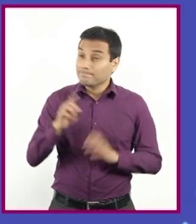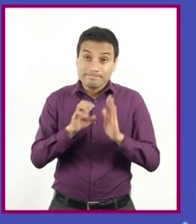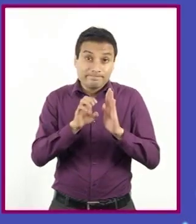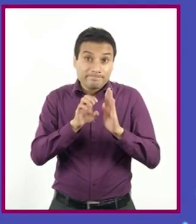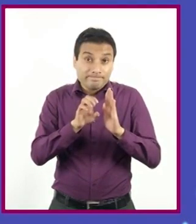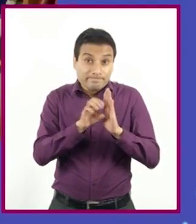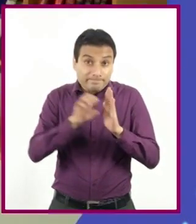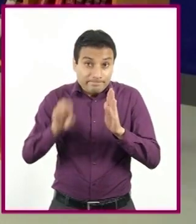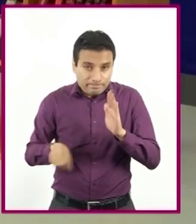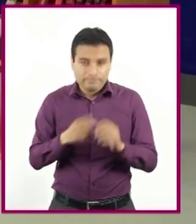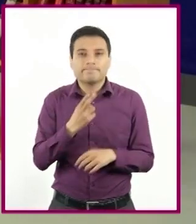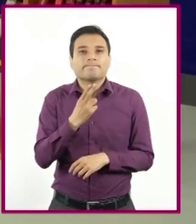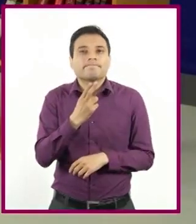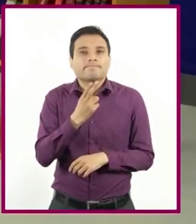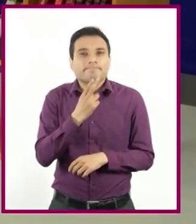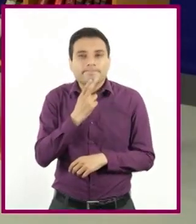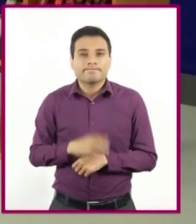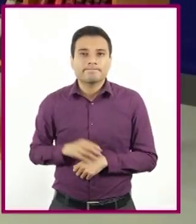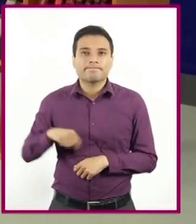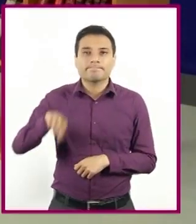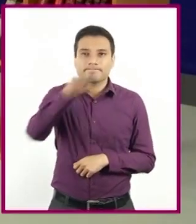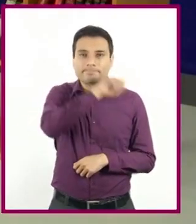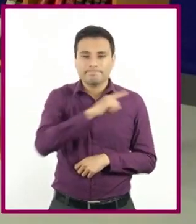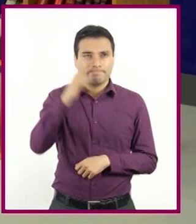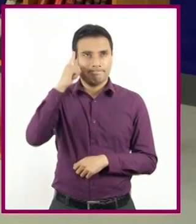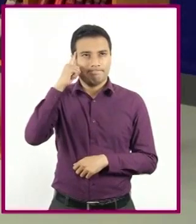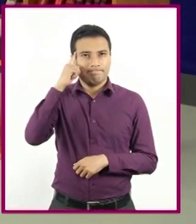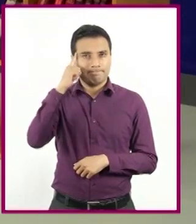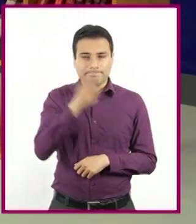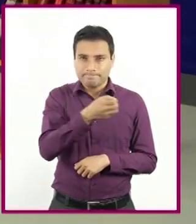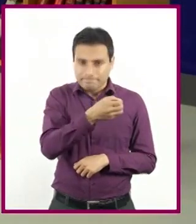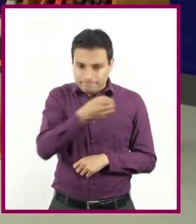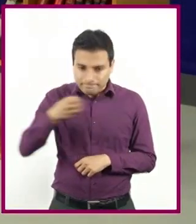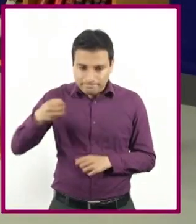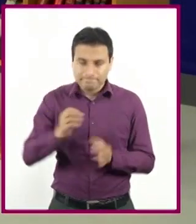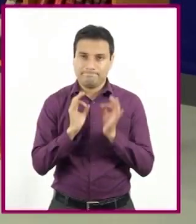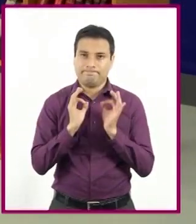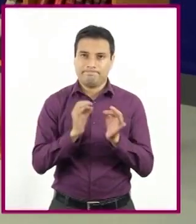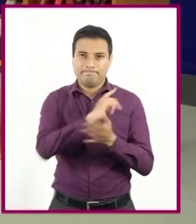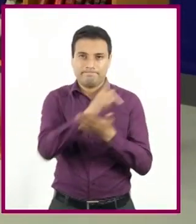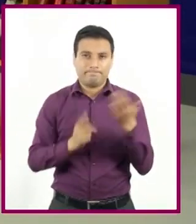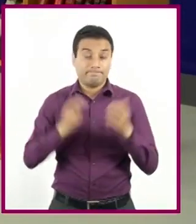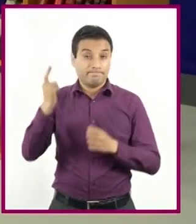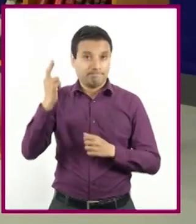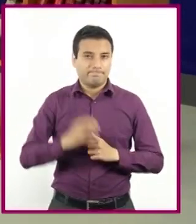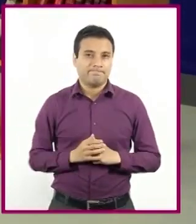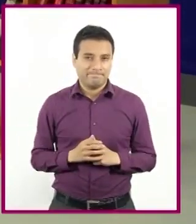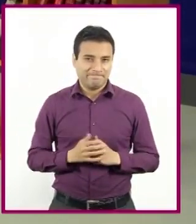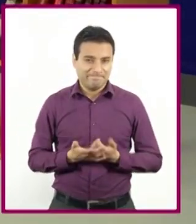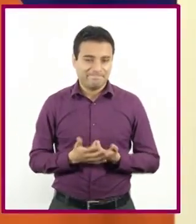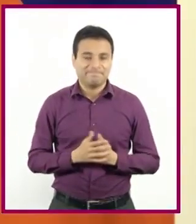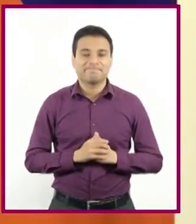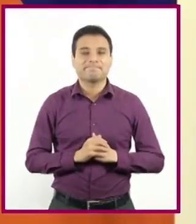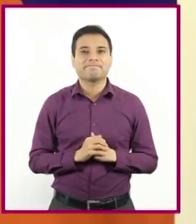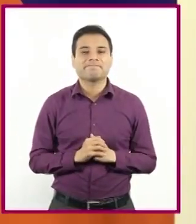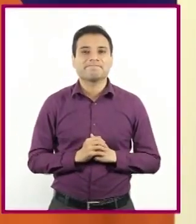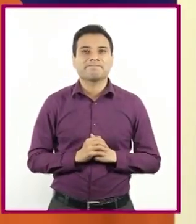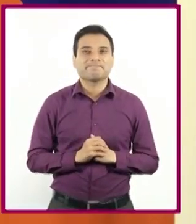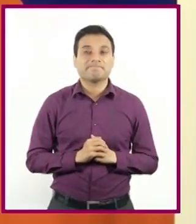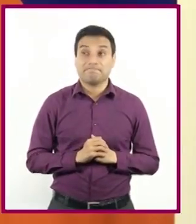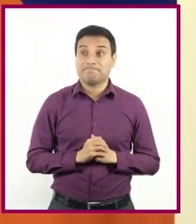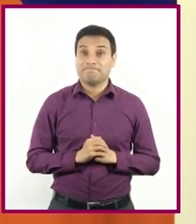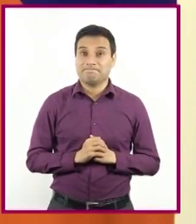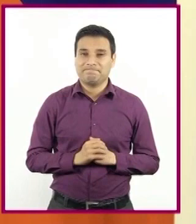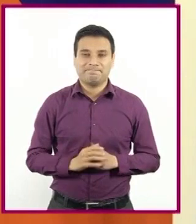para esquematizar las ideas e información para la planeación de nuestro programa. Con todo lo que